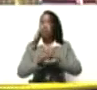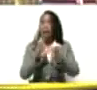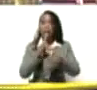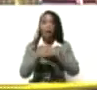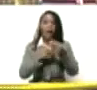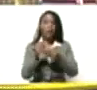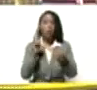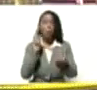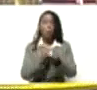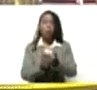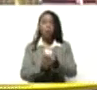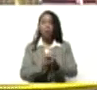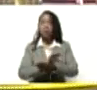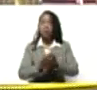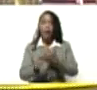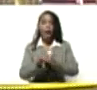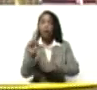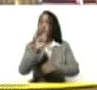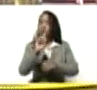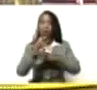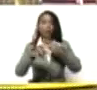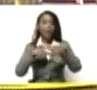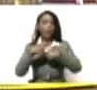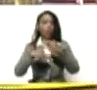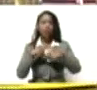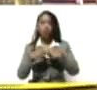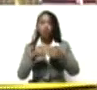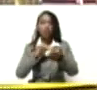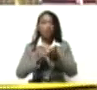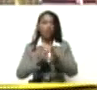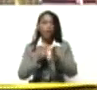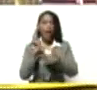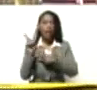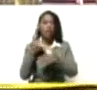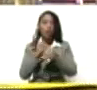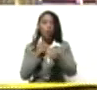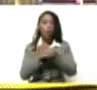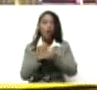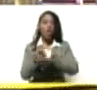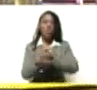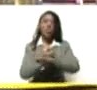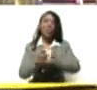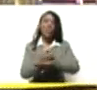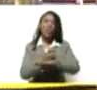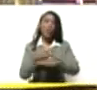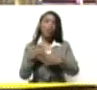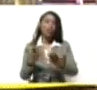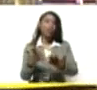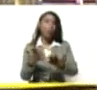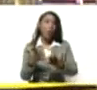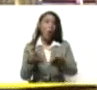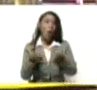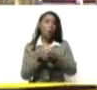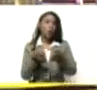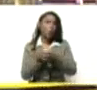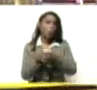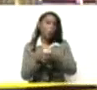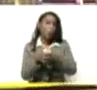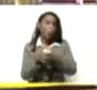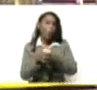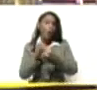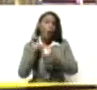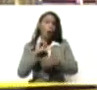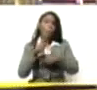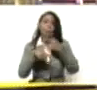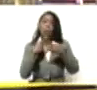y punto, ya no es revolución, es sencillamente un gobierno o un partido o una